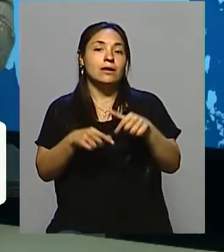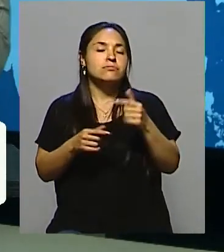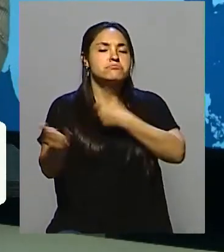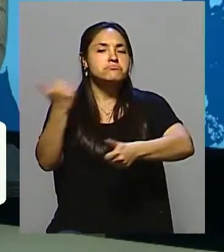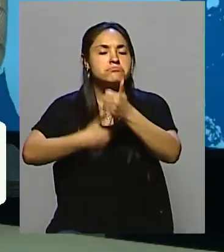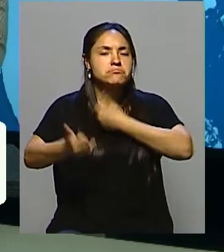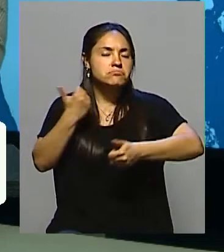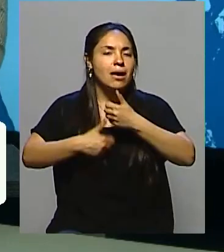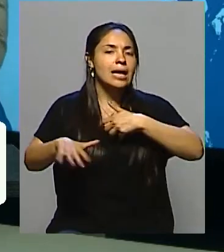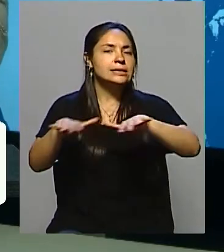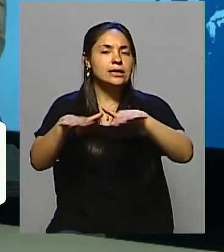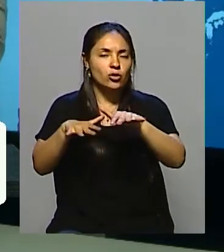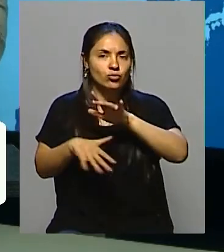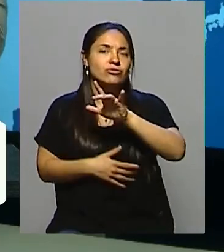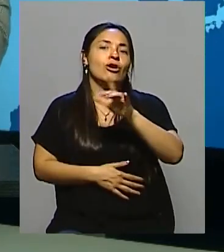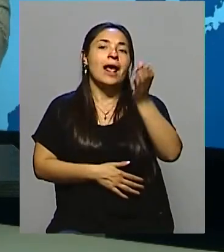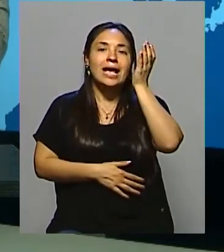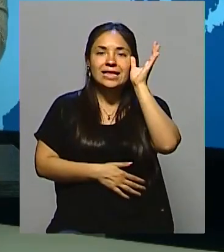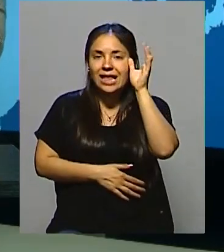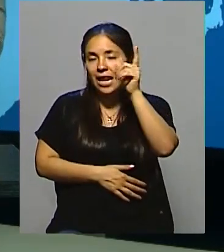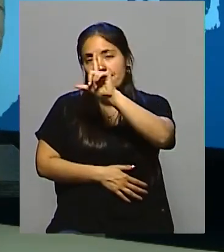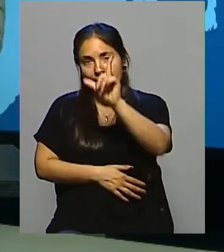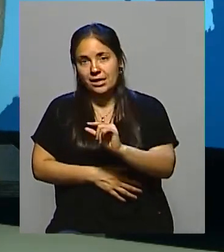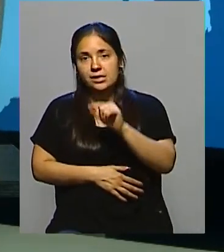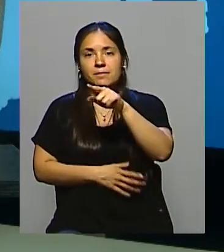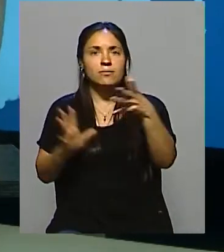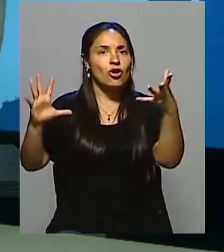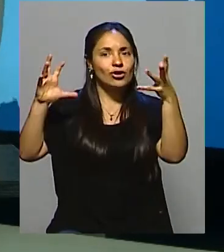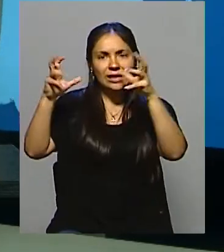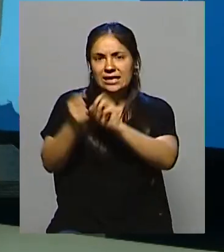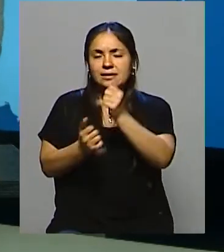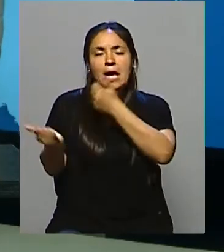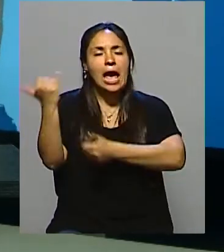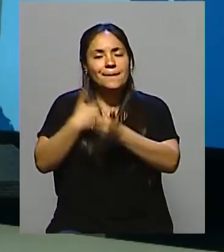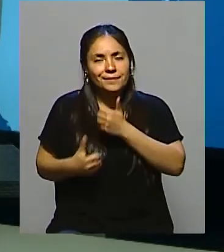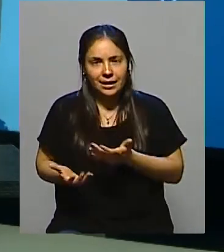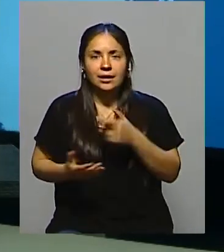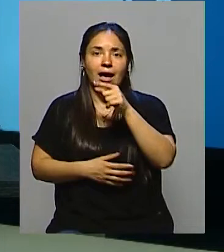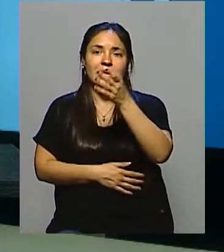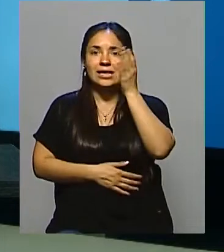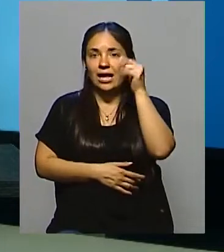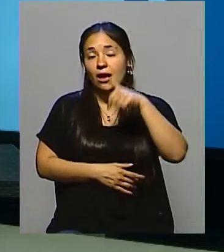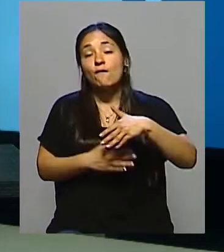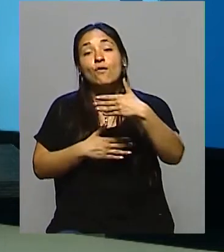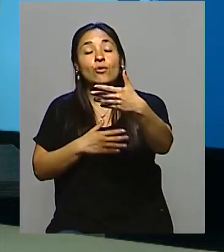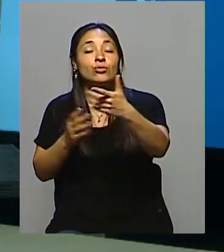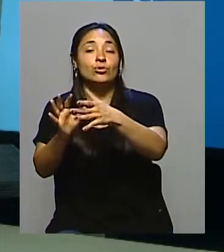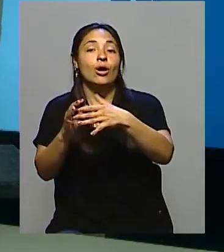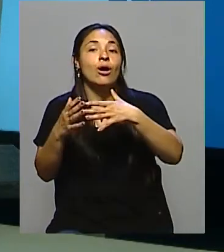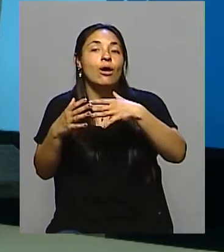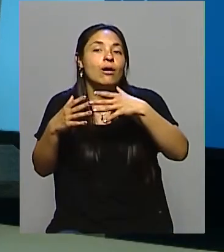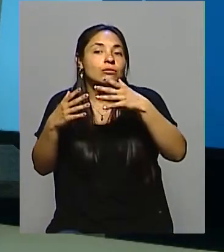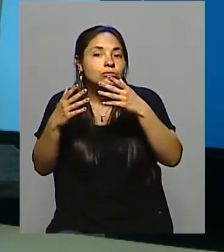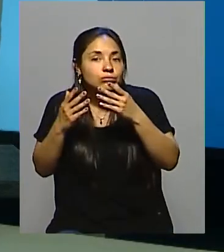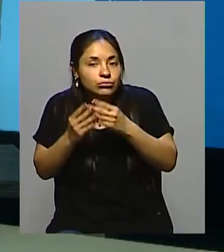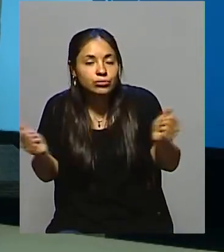que hoy estaba atravesando Italia. Nos quedamos pensando mucho en esa crisis que hablaba, de la cual obviamente Italia tiene que salir y que entiende puede darse